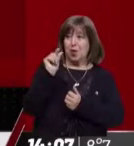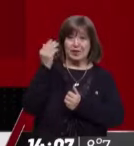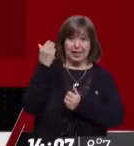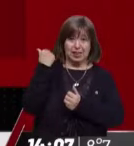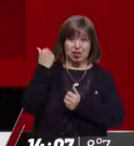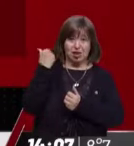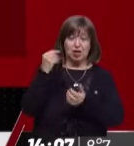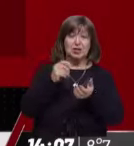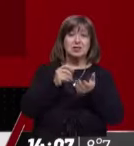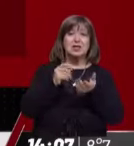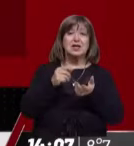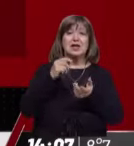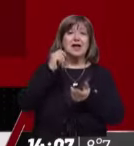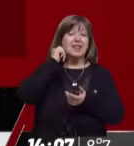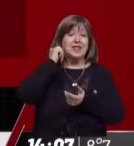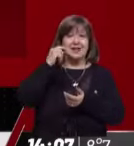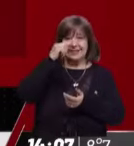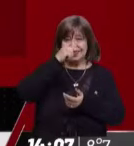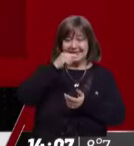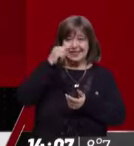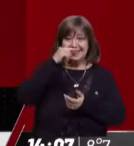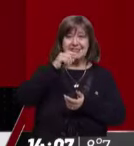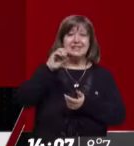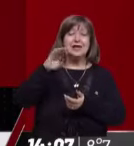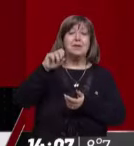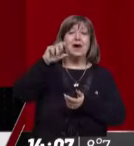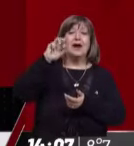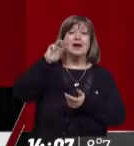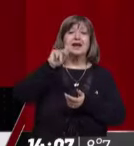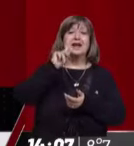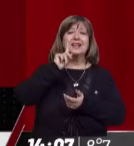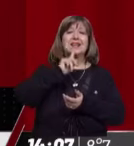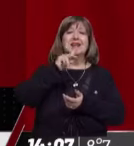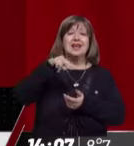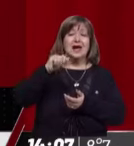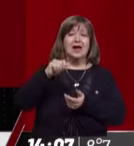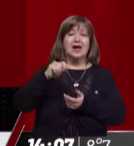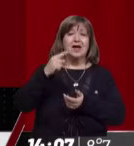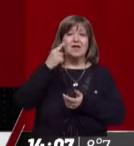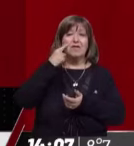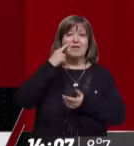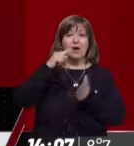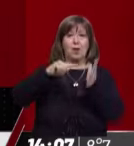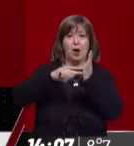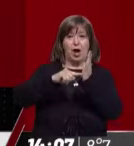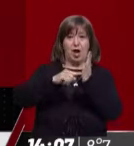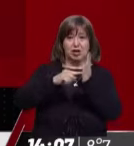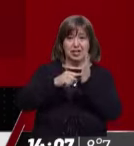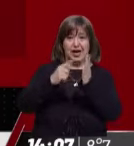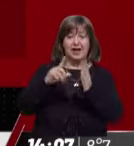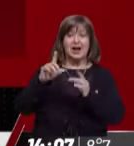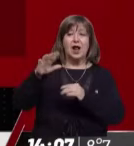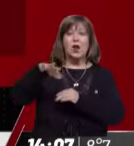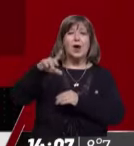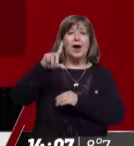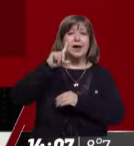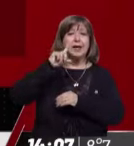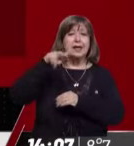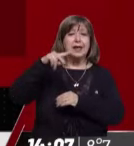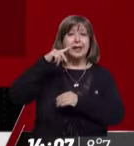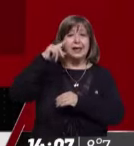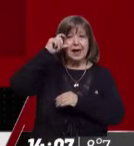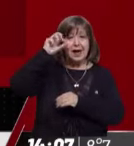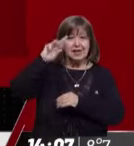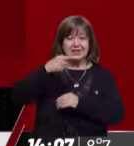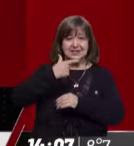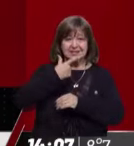Contextualizamos, esta abuela tiene 77 años, se llama Cristina y vive en el barrio de Liniers, en Buenos Aires, en provincia de Buenos Aires. Y